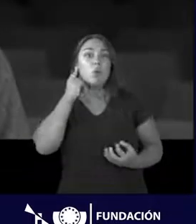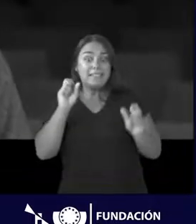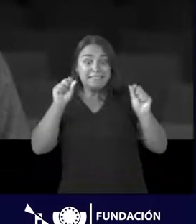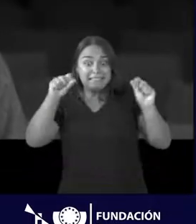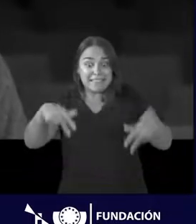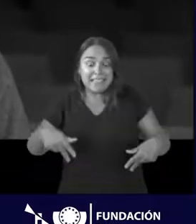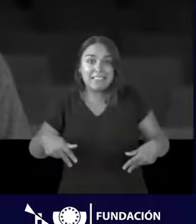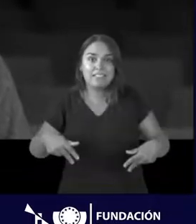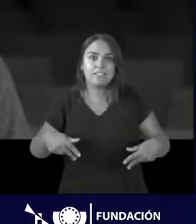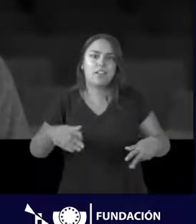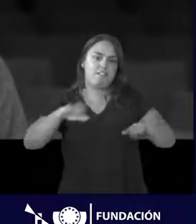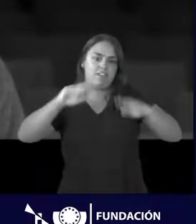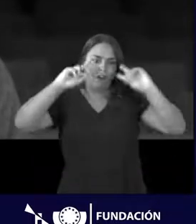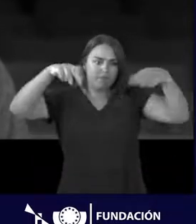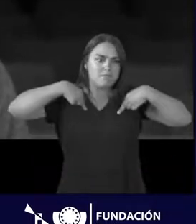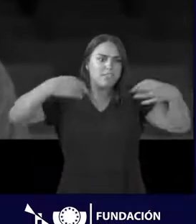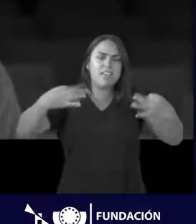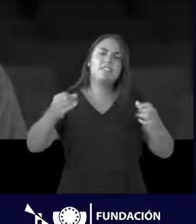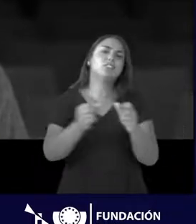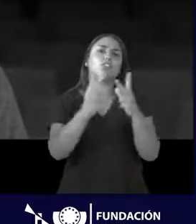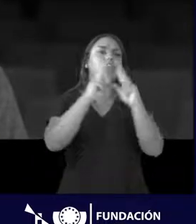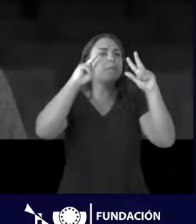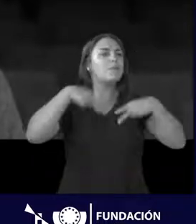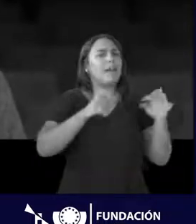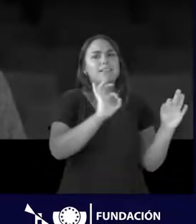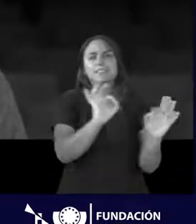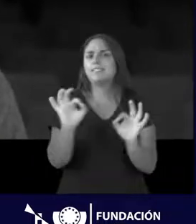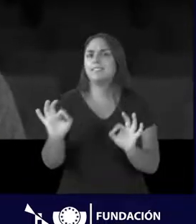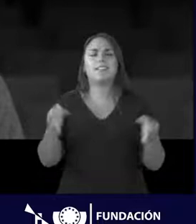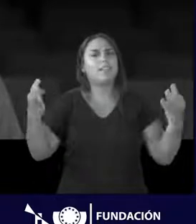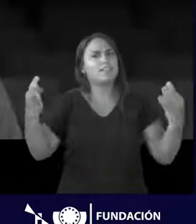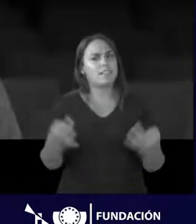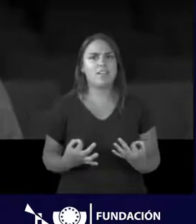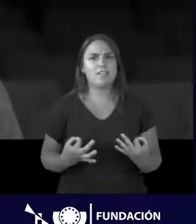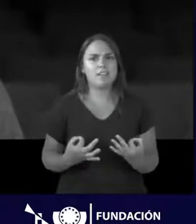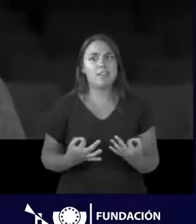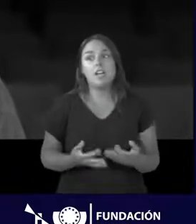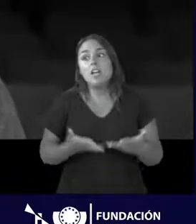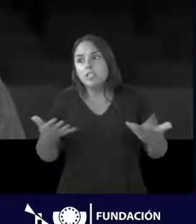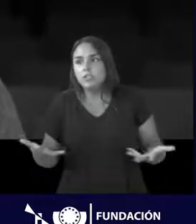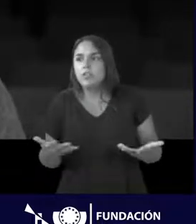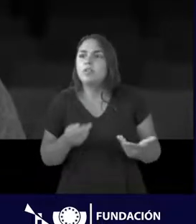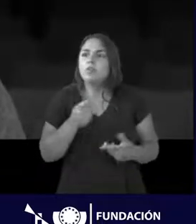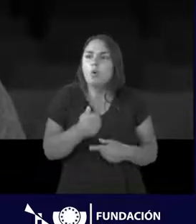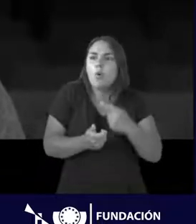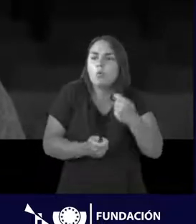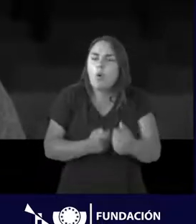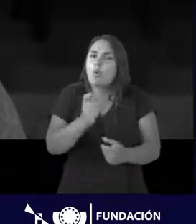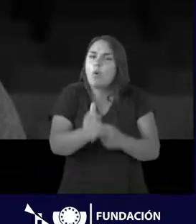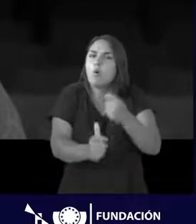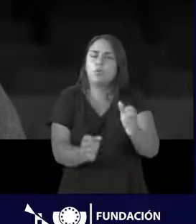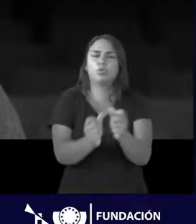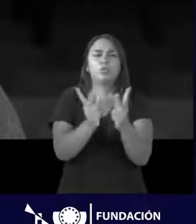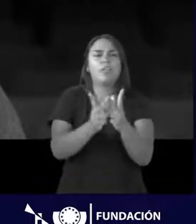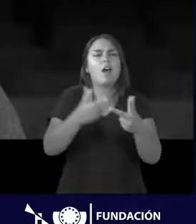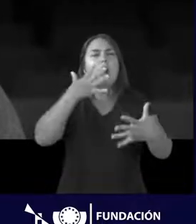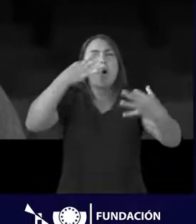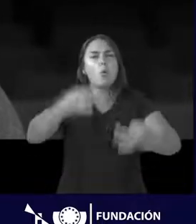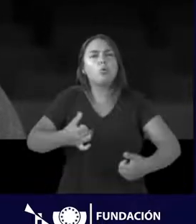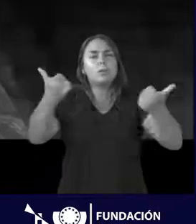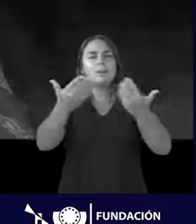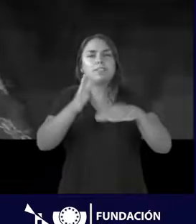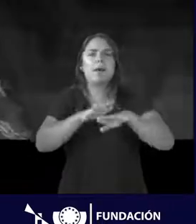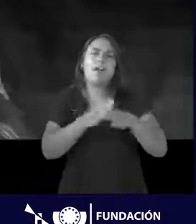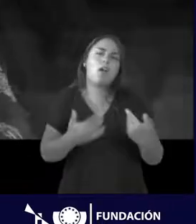nosotras las mujeres somos visibles la sociedad no va tal y como somos y así vamos a ir pudiendo crear una